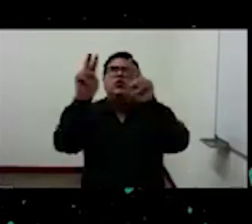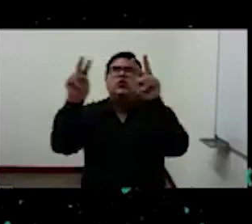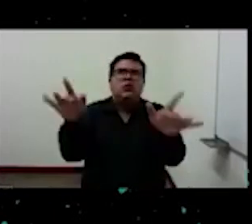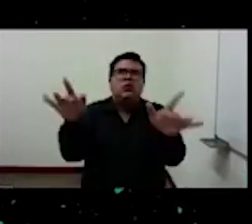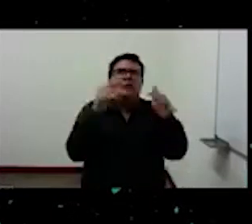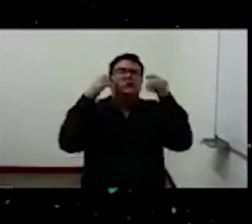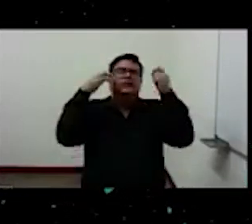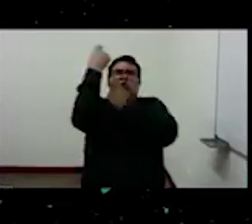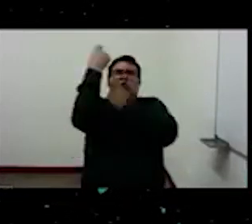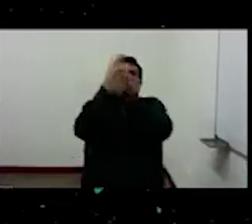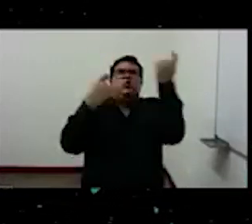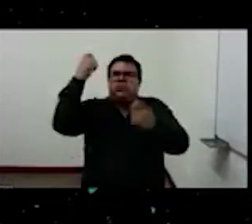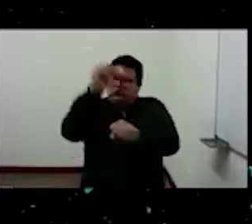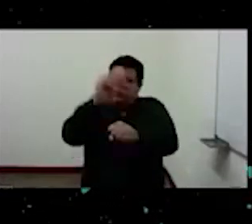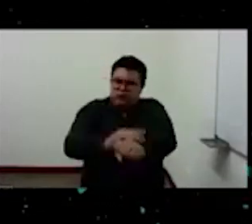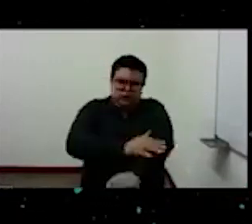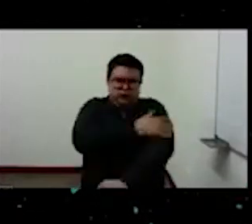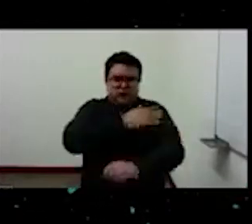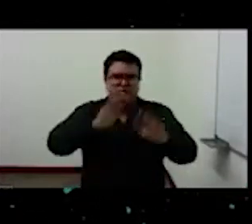tela.